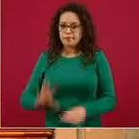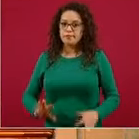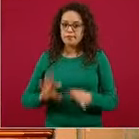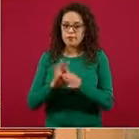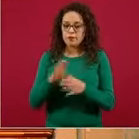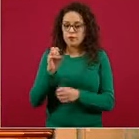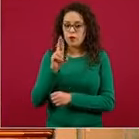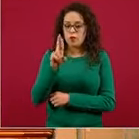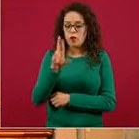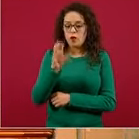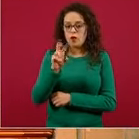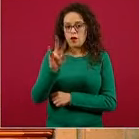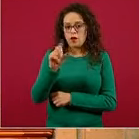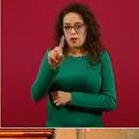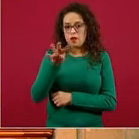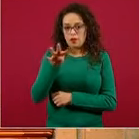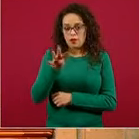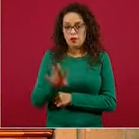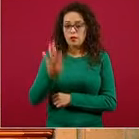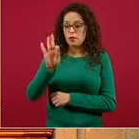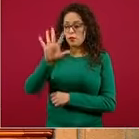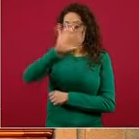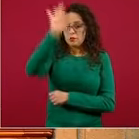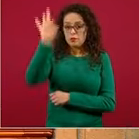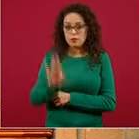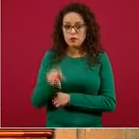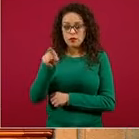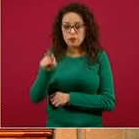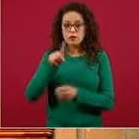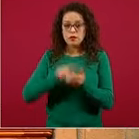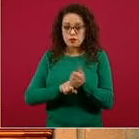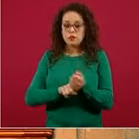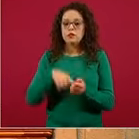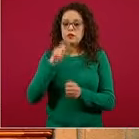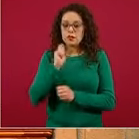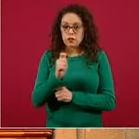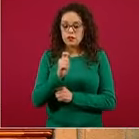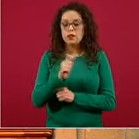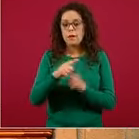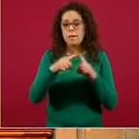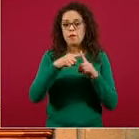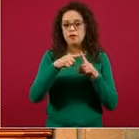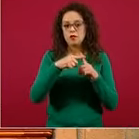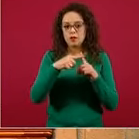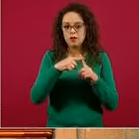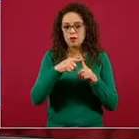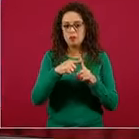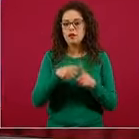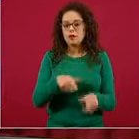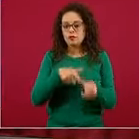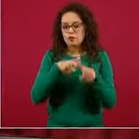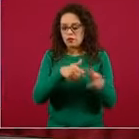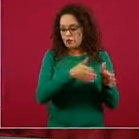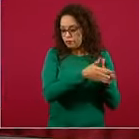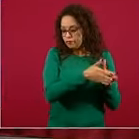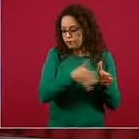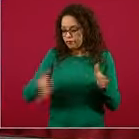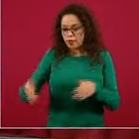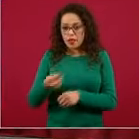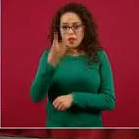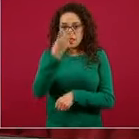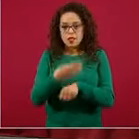COVID-19. 45% continúa siendo el porcentaje de positividad, es el que hemos tenido en las últimas 3